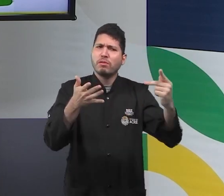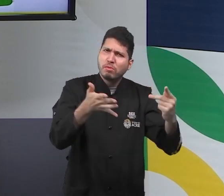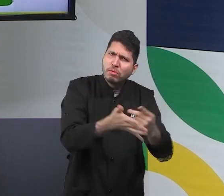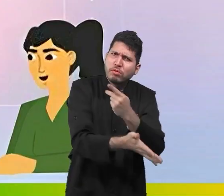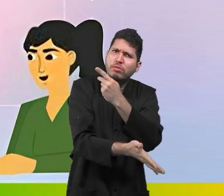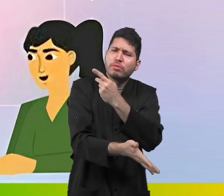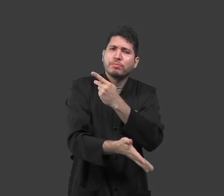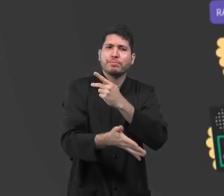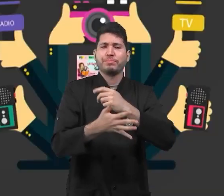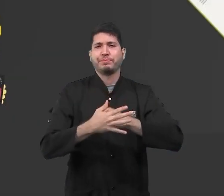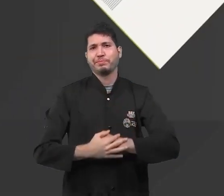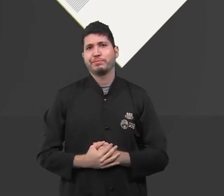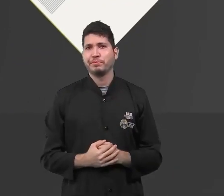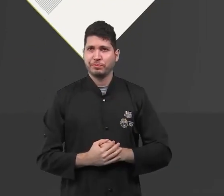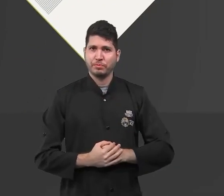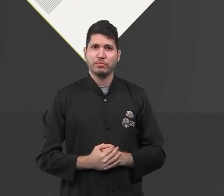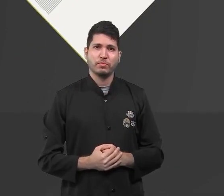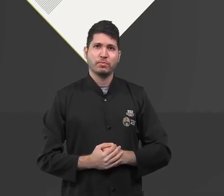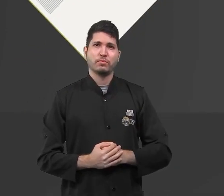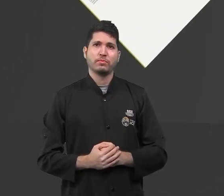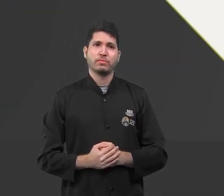A continuação,